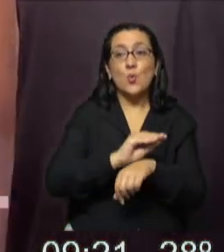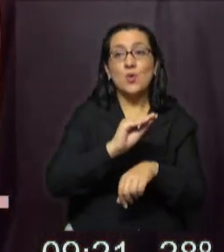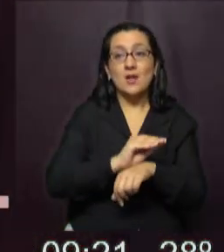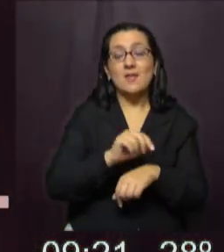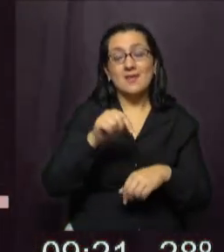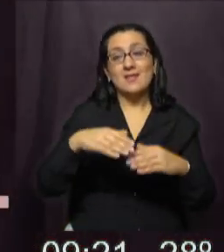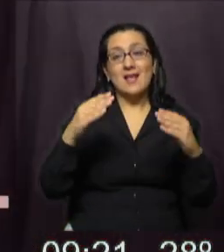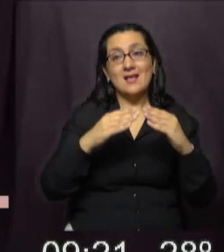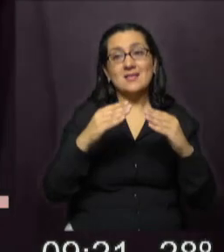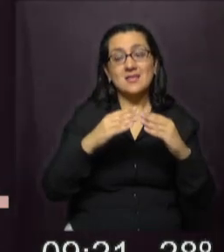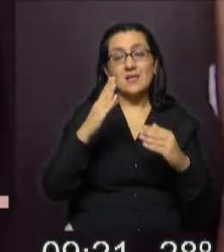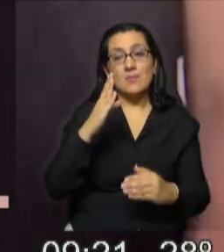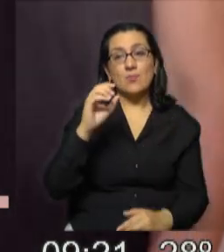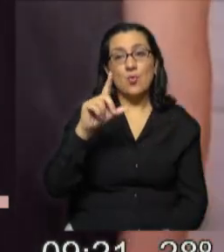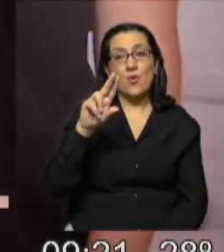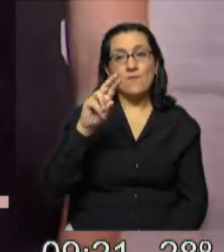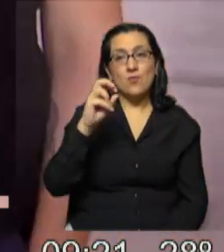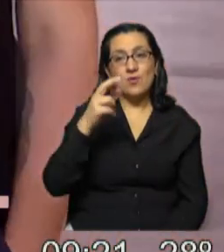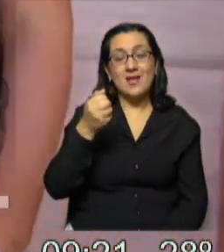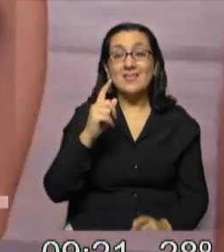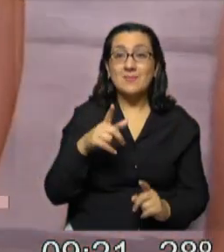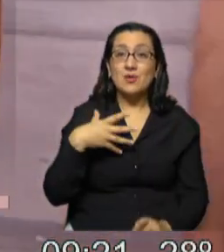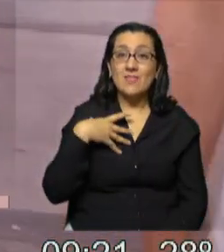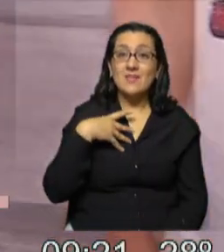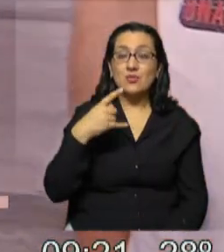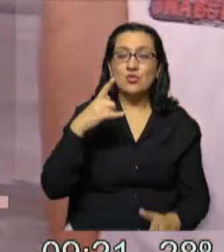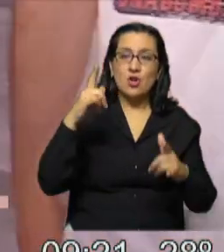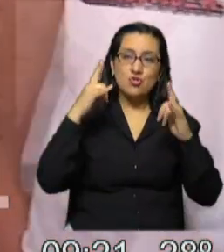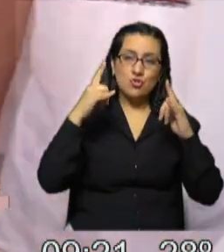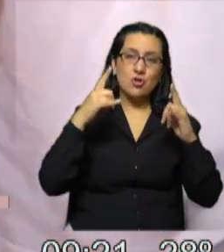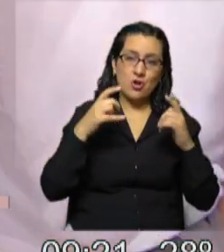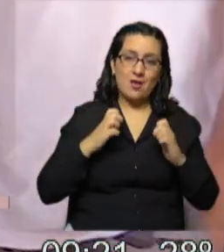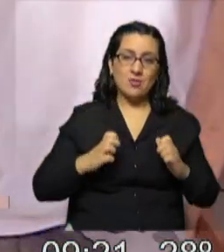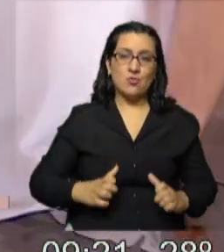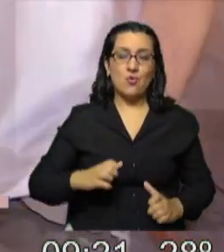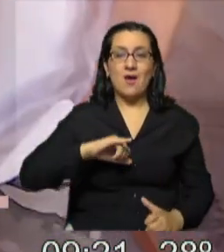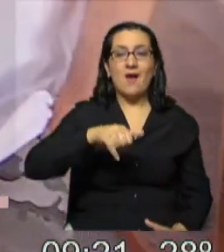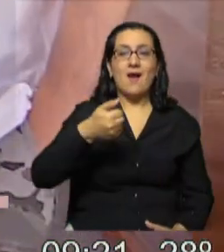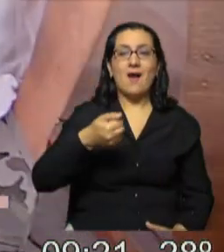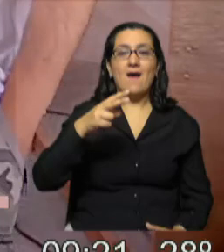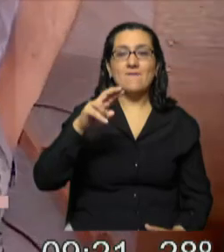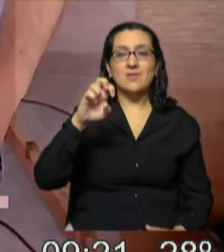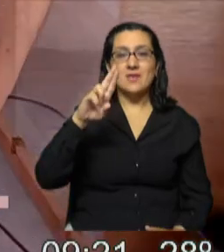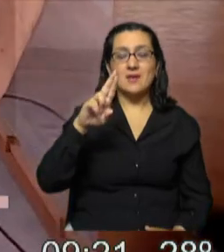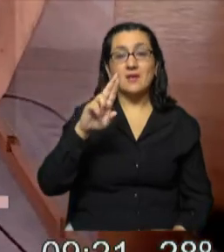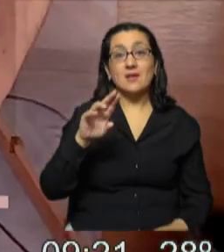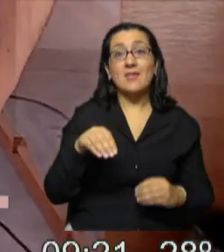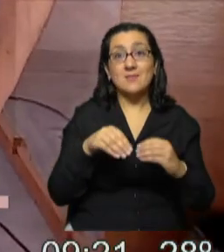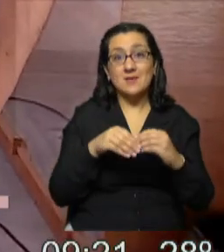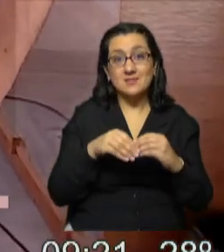de la Casa de la Pólvora, y también con el director de Rock and Roll Actitud, Javier Airavedian, que además de